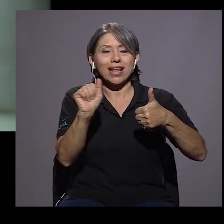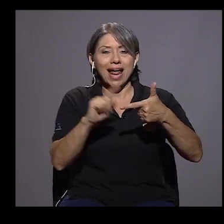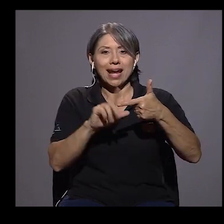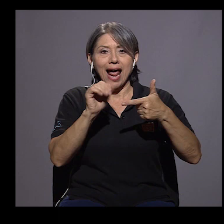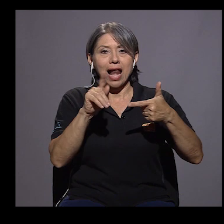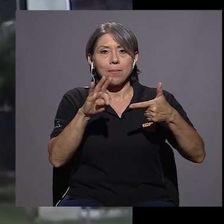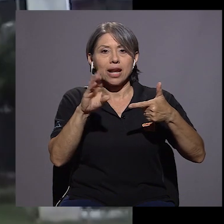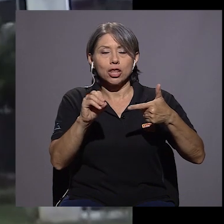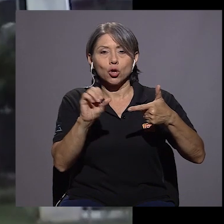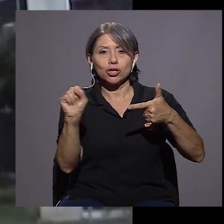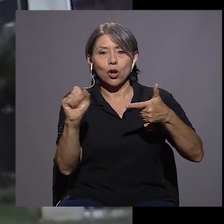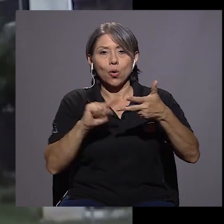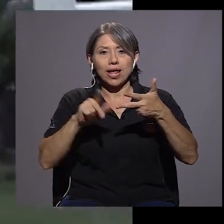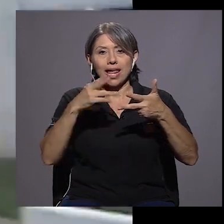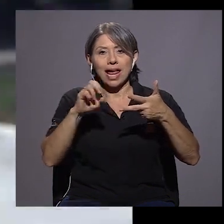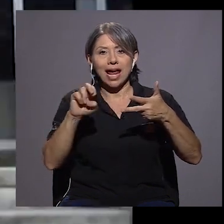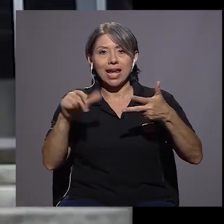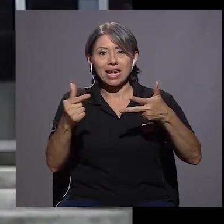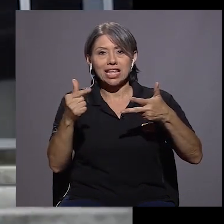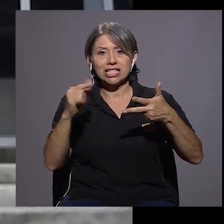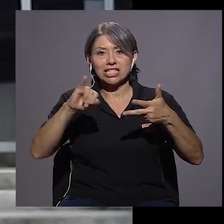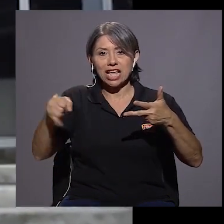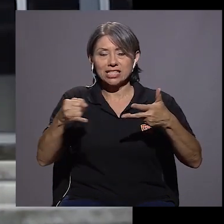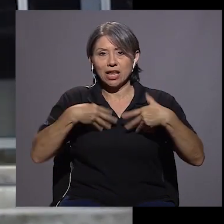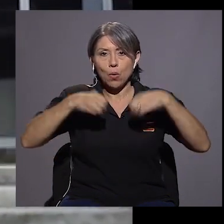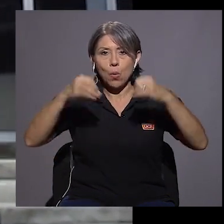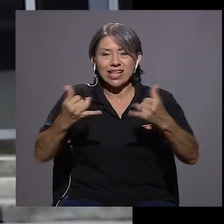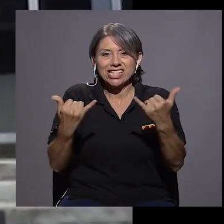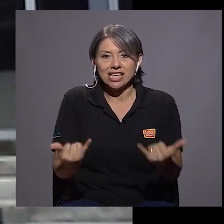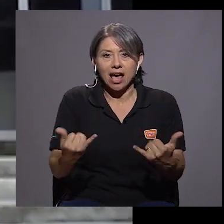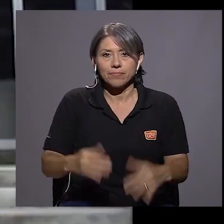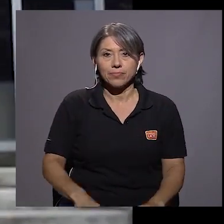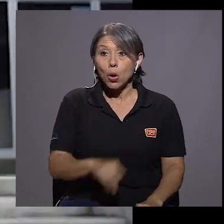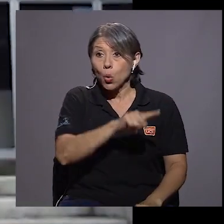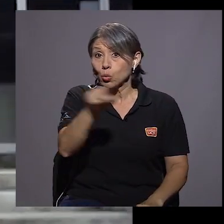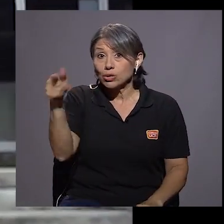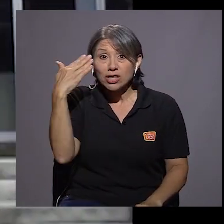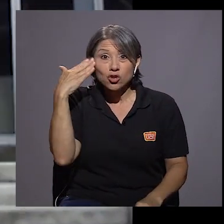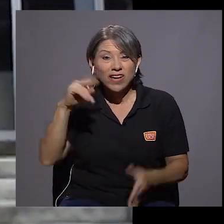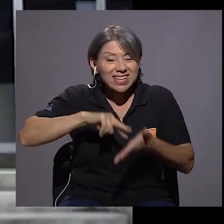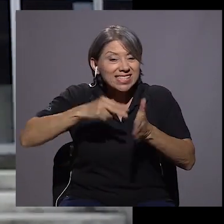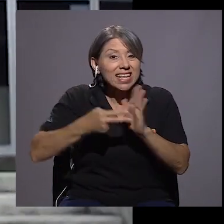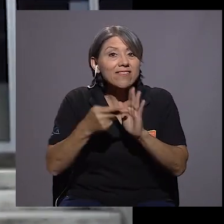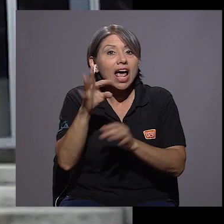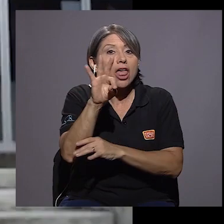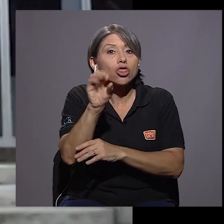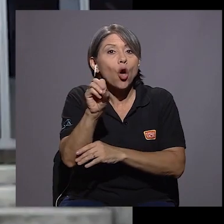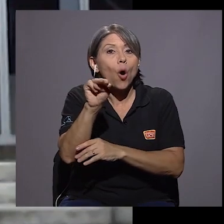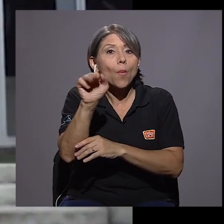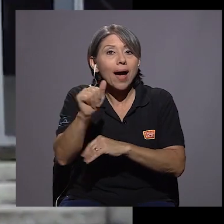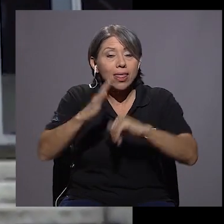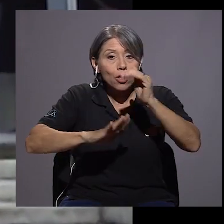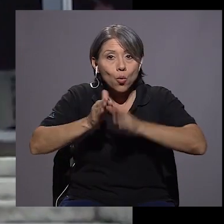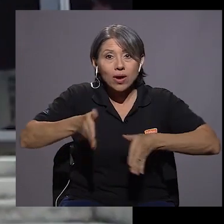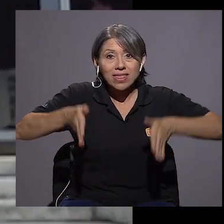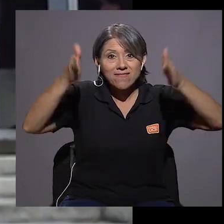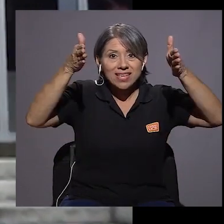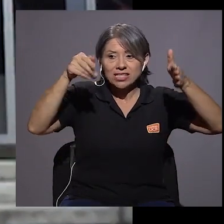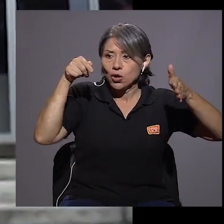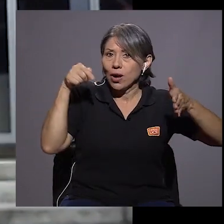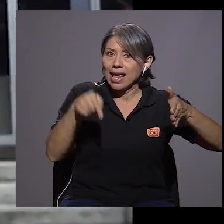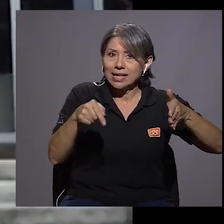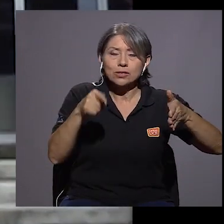Jensen ya. Bueno, para las personas que no saben cómo es una toma de un edificio, es